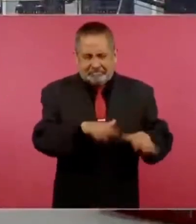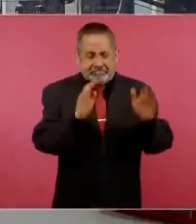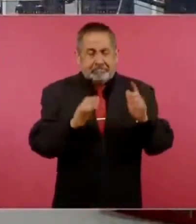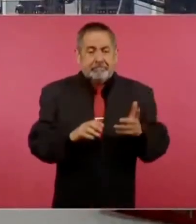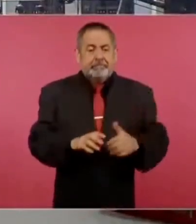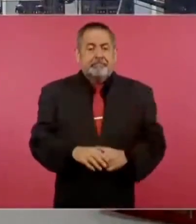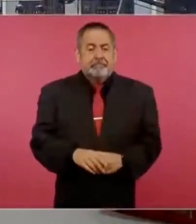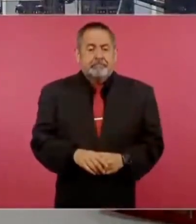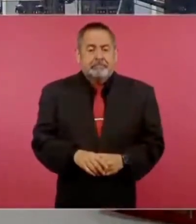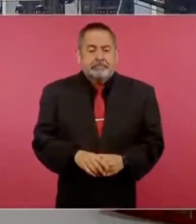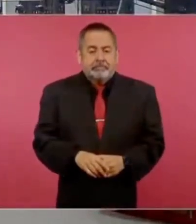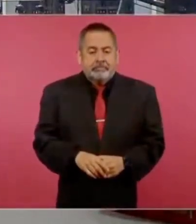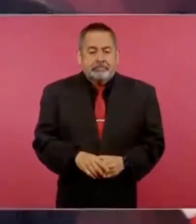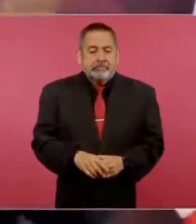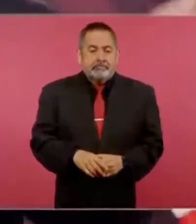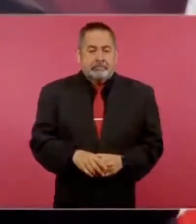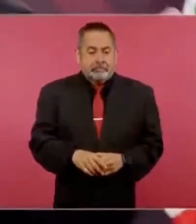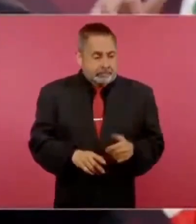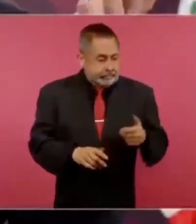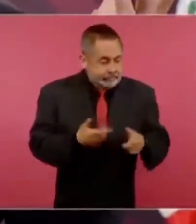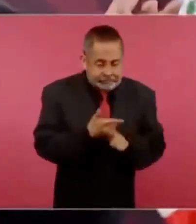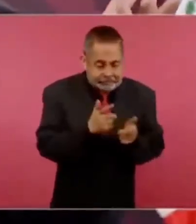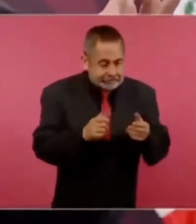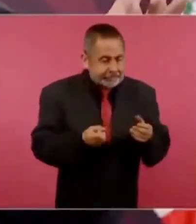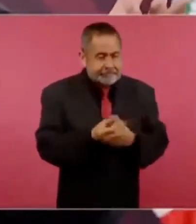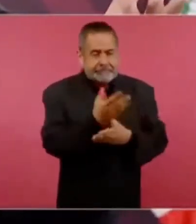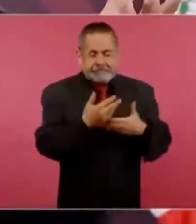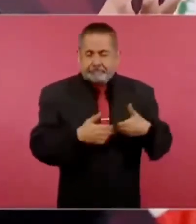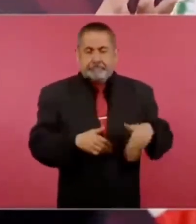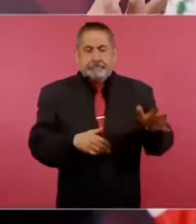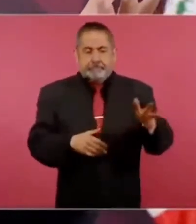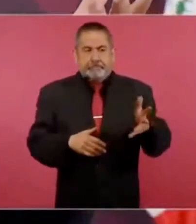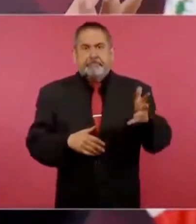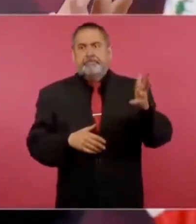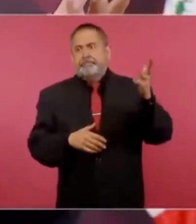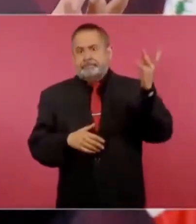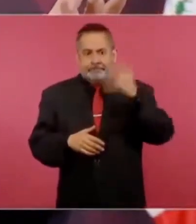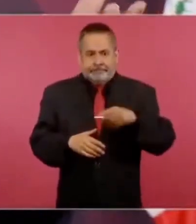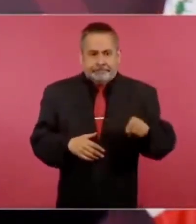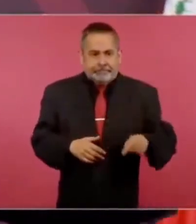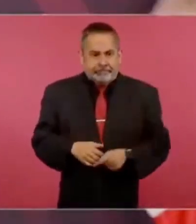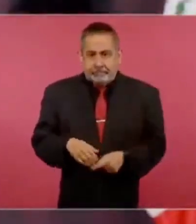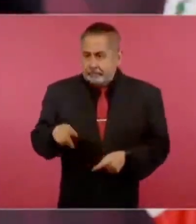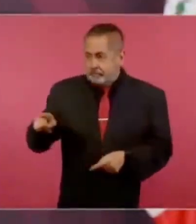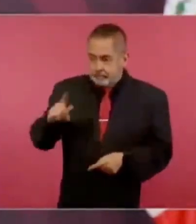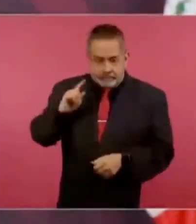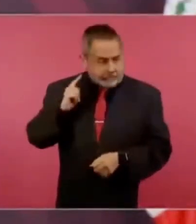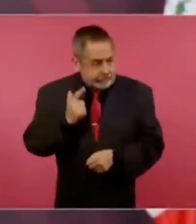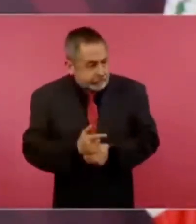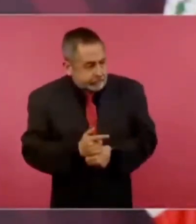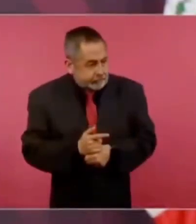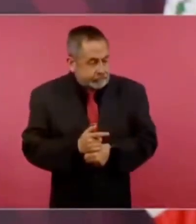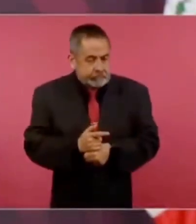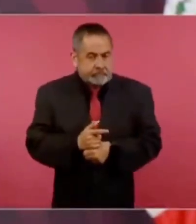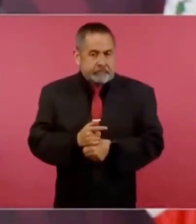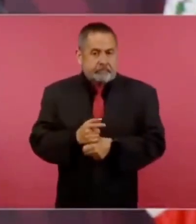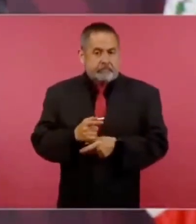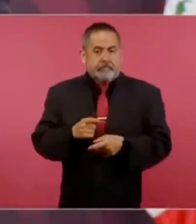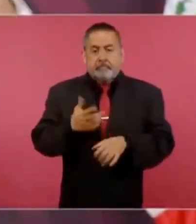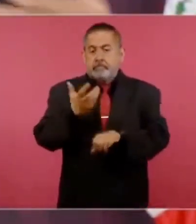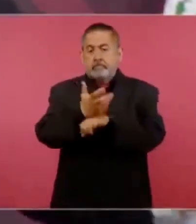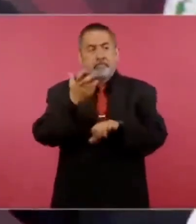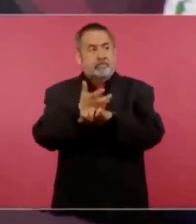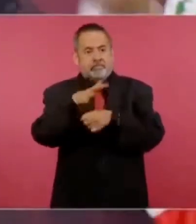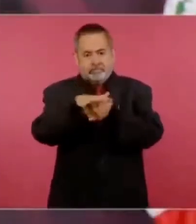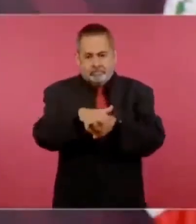Entonces, cuando se dan cuenta, ¿no?, y viene la presión de Estados